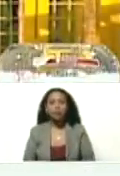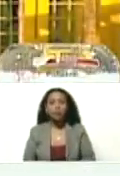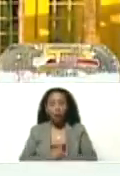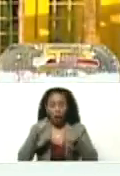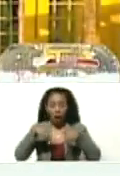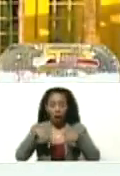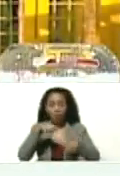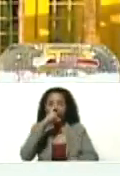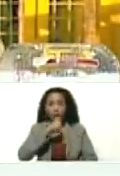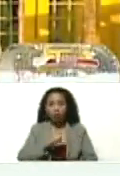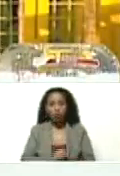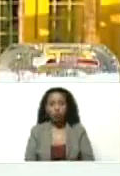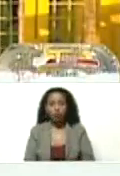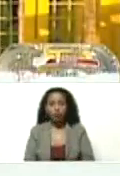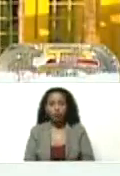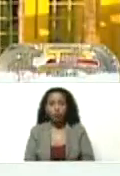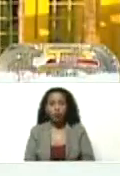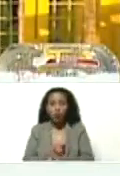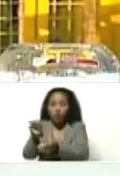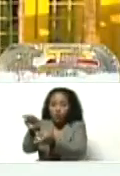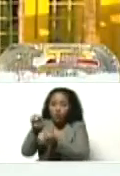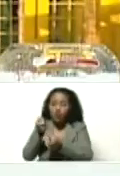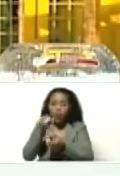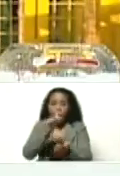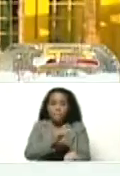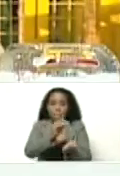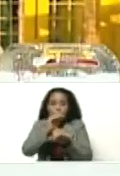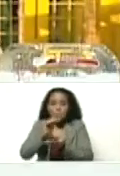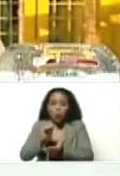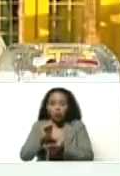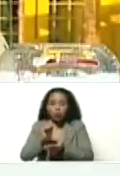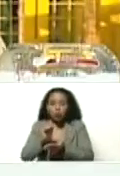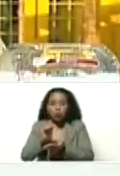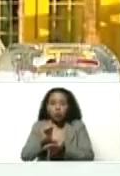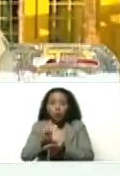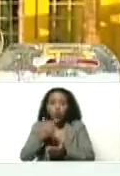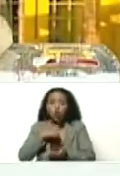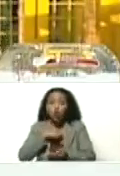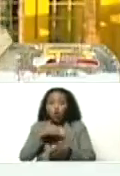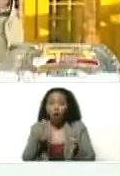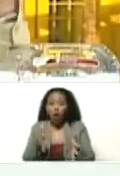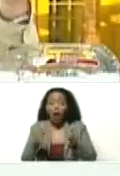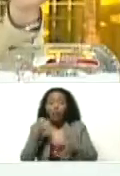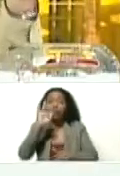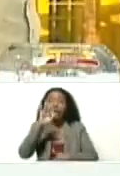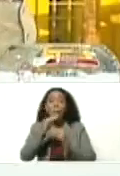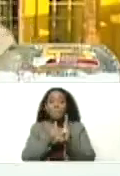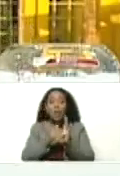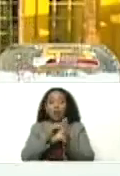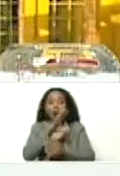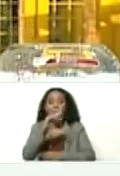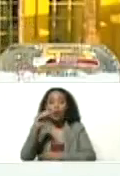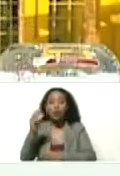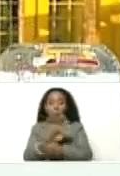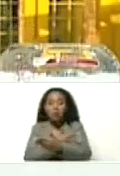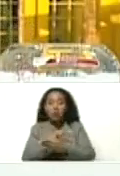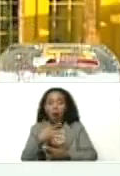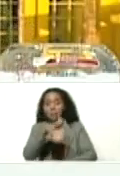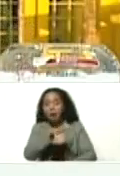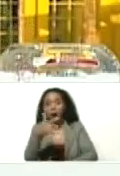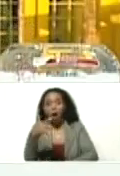año, por ingresos petroleros, apenas estamos obteniendo 3.500 millones aproximadamente,